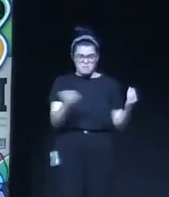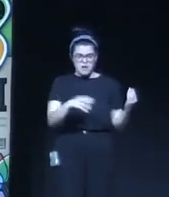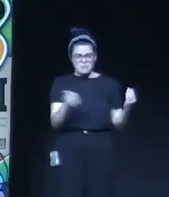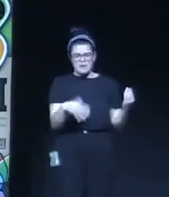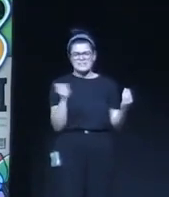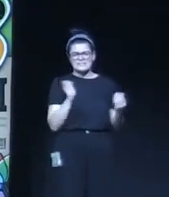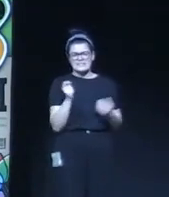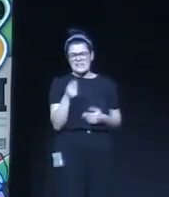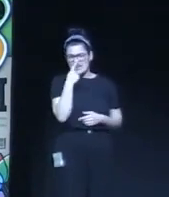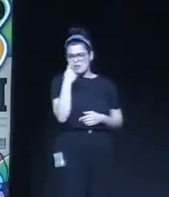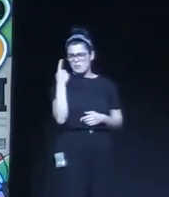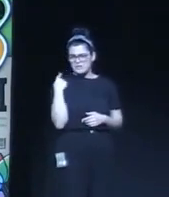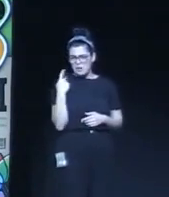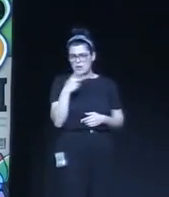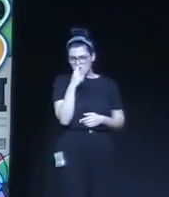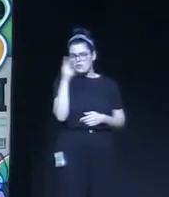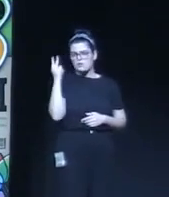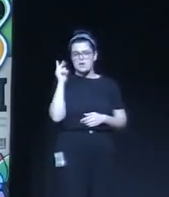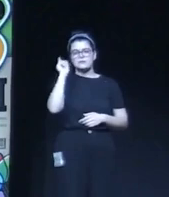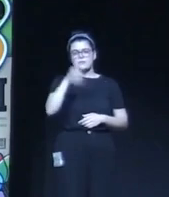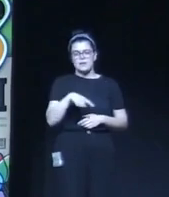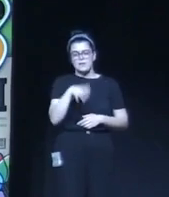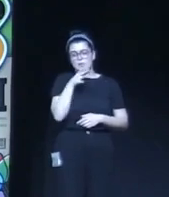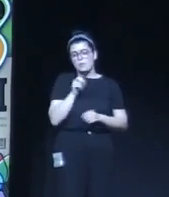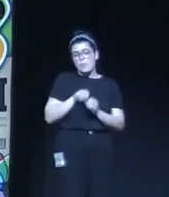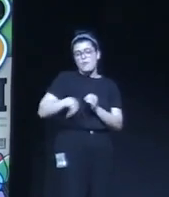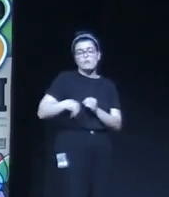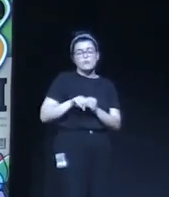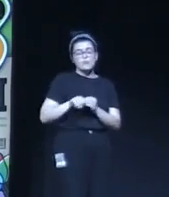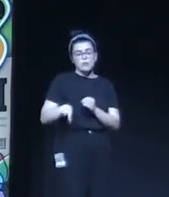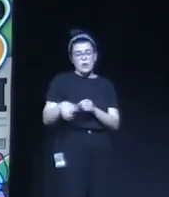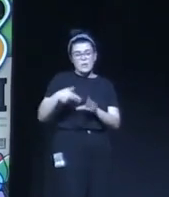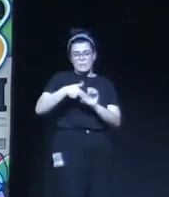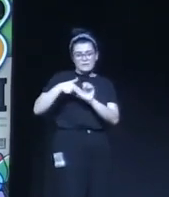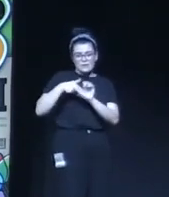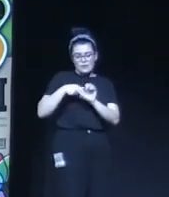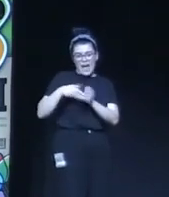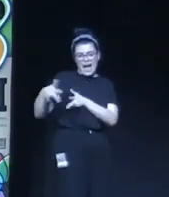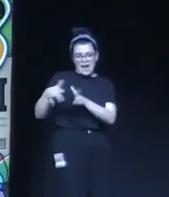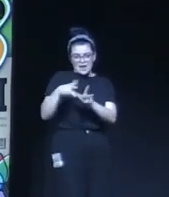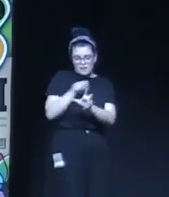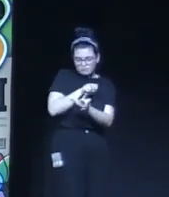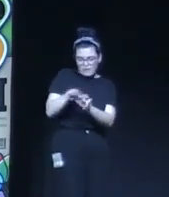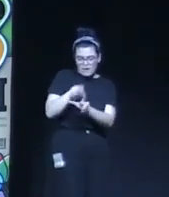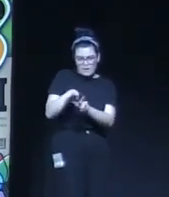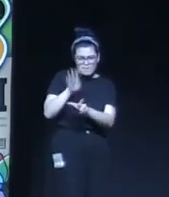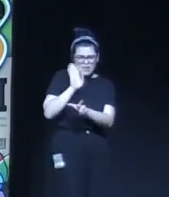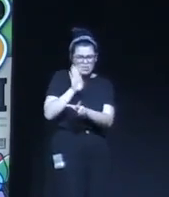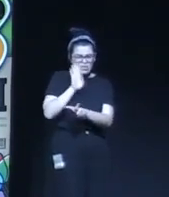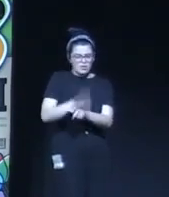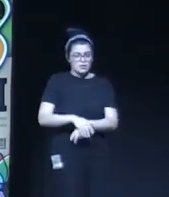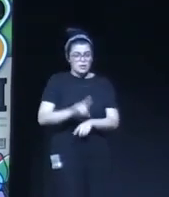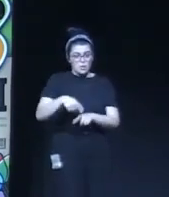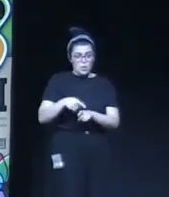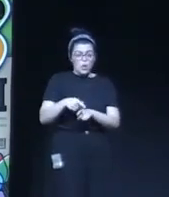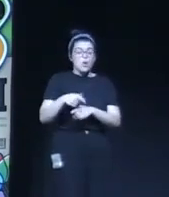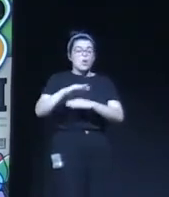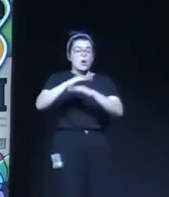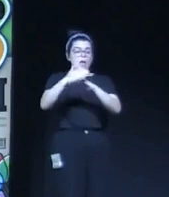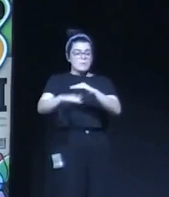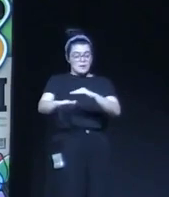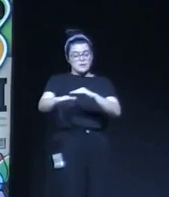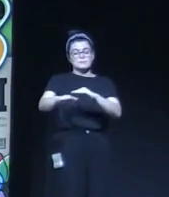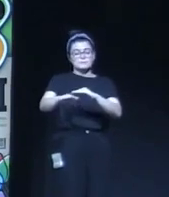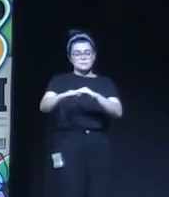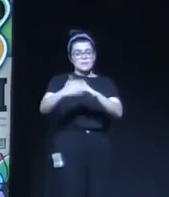pasado y el año anterior de fugas de petróleo al río Barbadún. Y luego viene la playa de la Arena es la